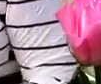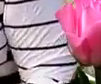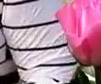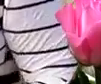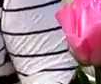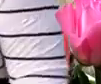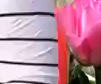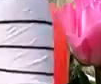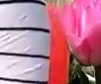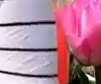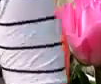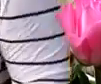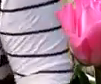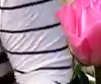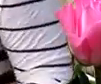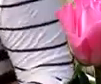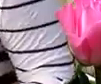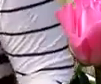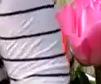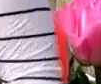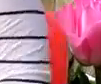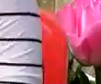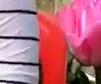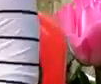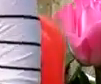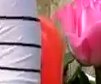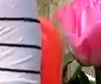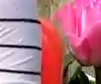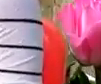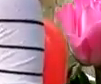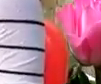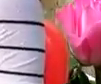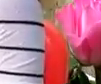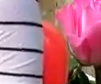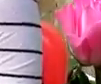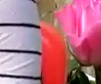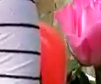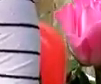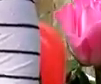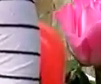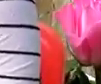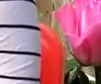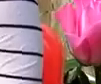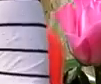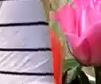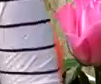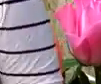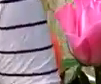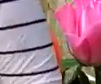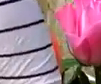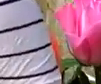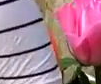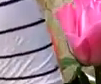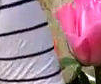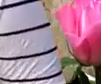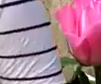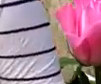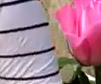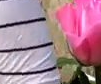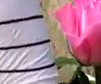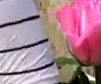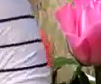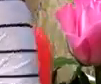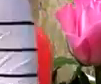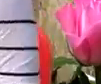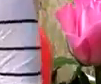tremendo manmanazo. Ahí está el problema. Eso es un trabajo para el doctor Bartolito. Prepárate que te voy a vendar el